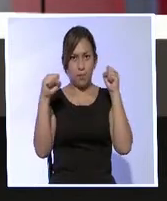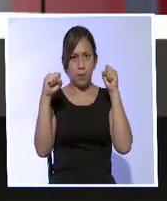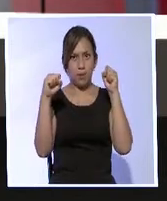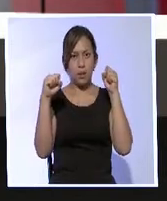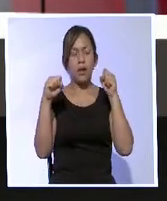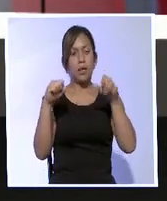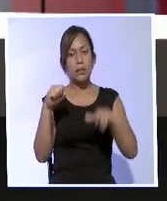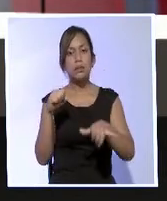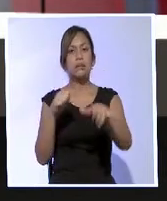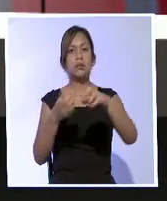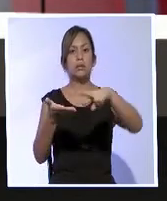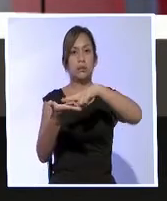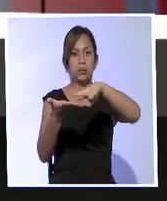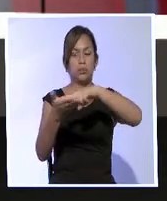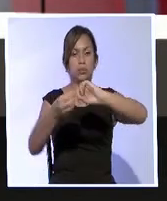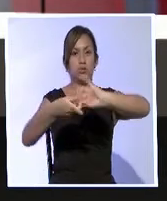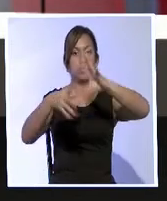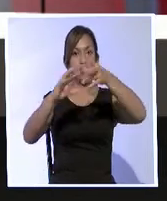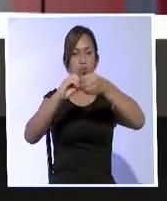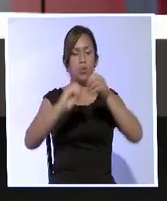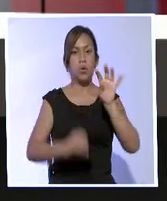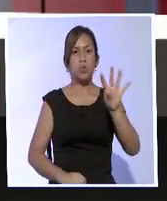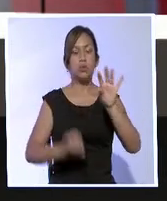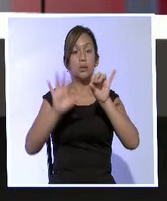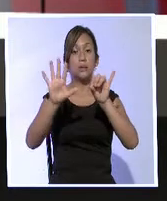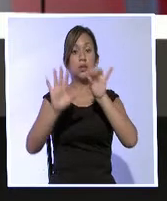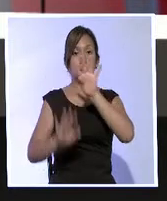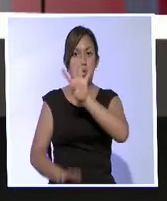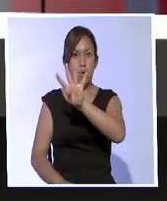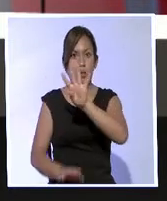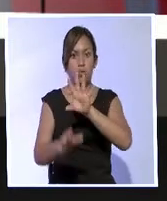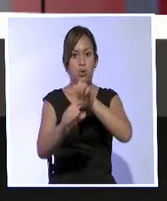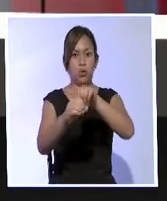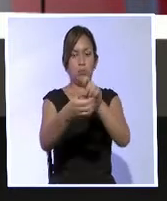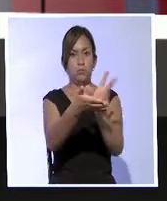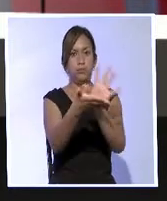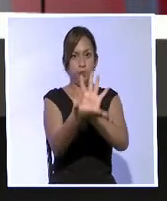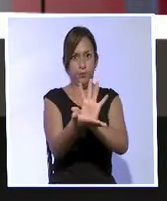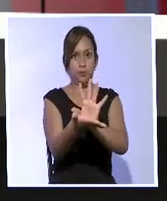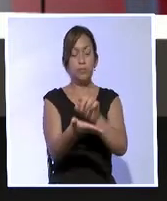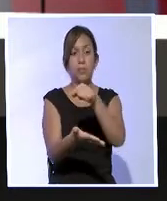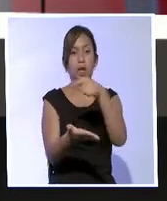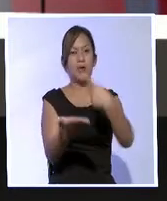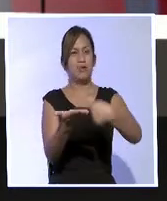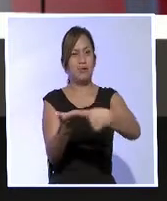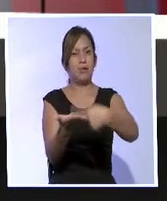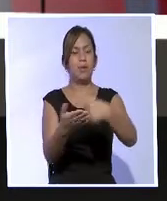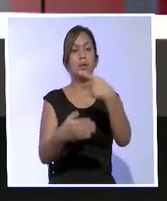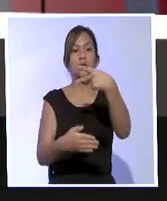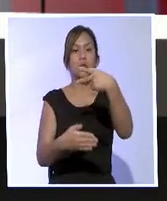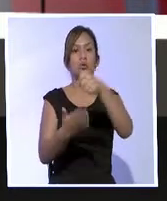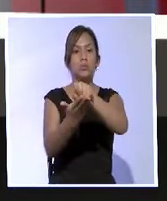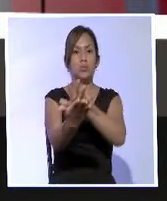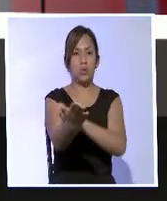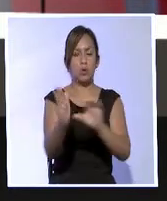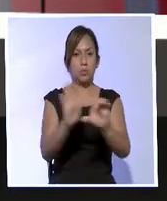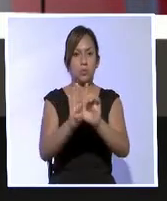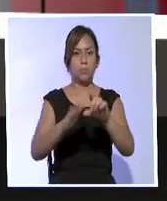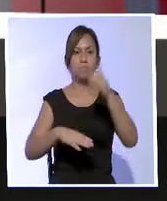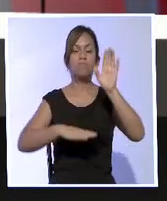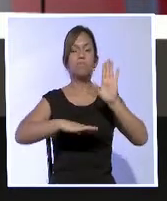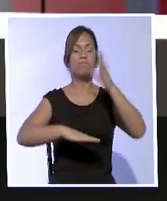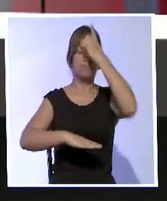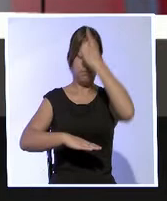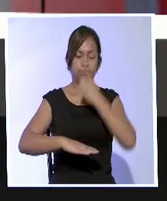continuación de la sesión número 464 del pleno en donde se debatirán dos proyectos de resolución que